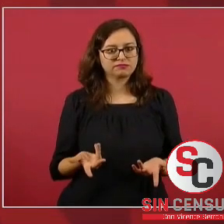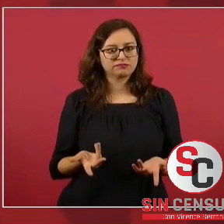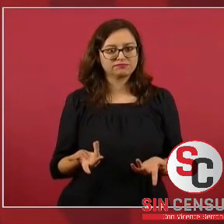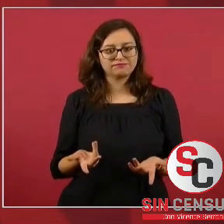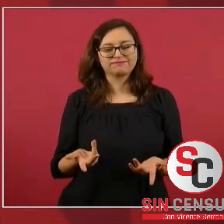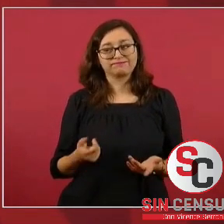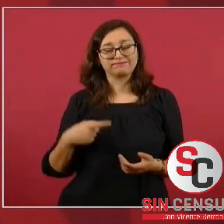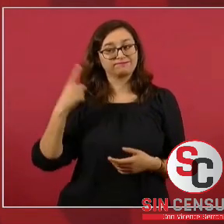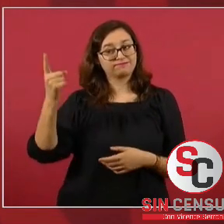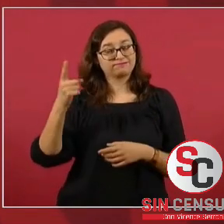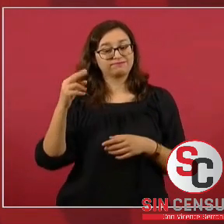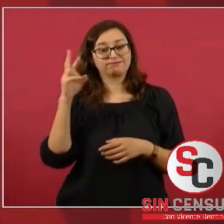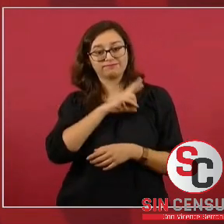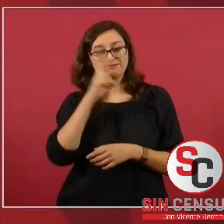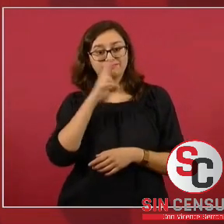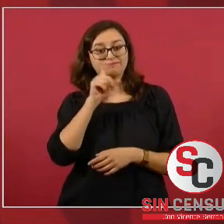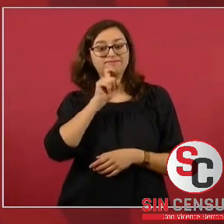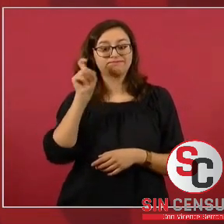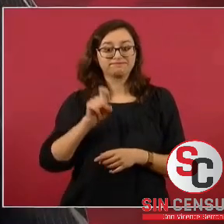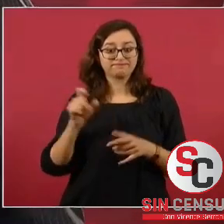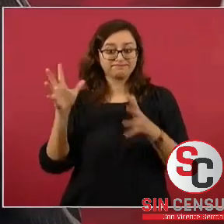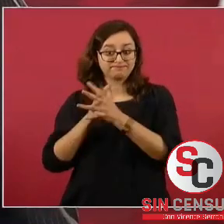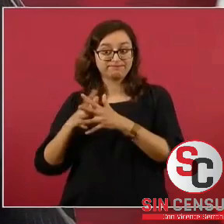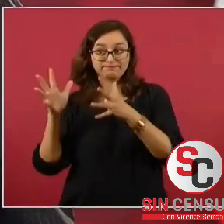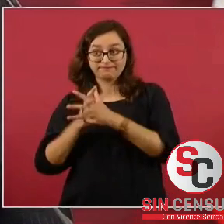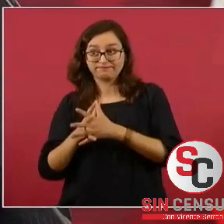por la guerra de Rusia con Ucrania.